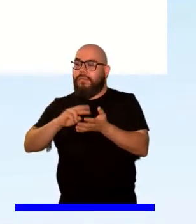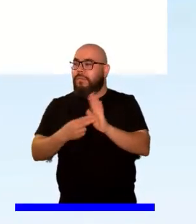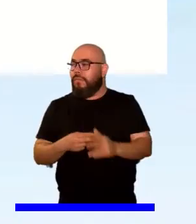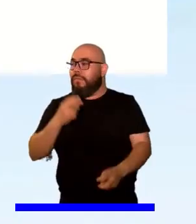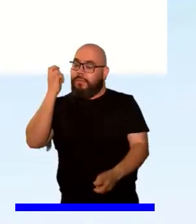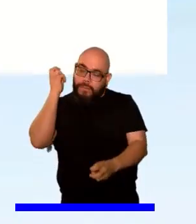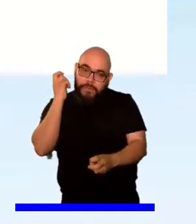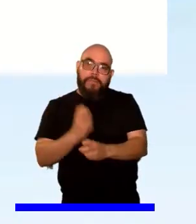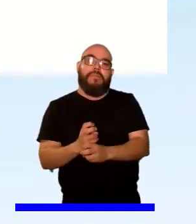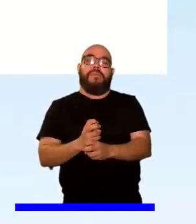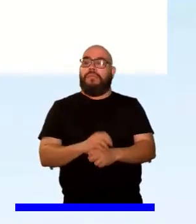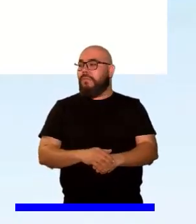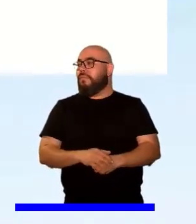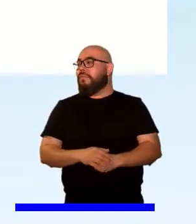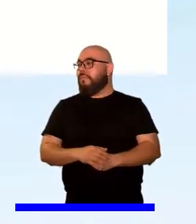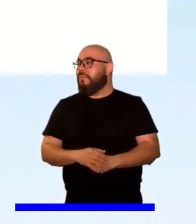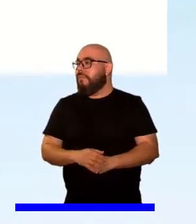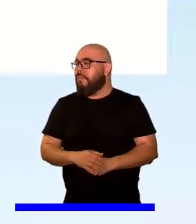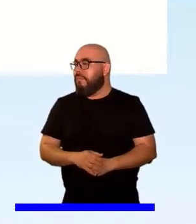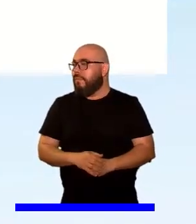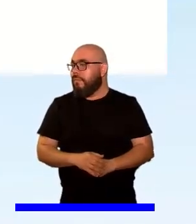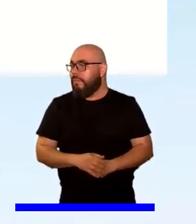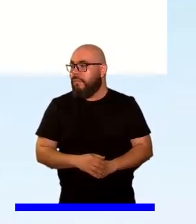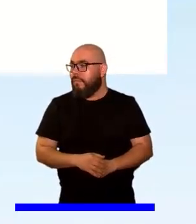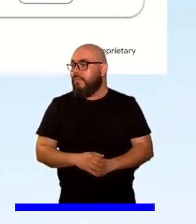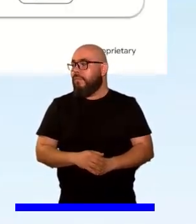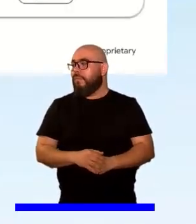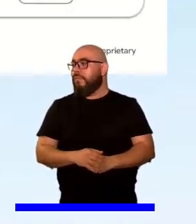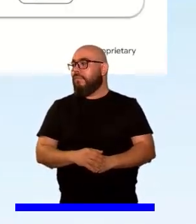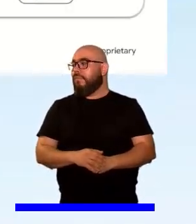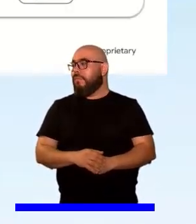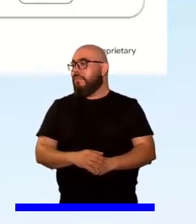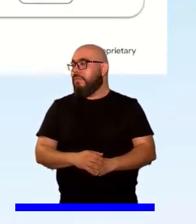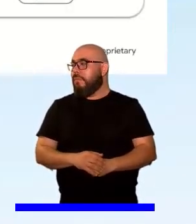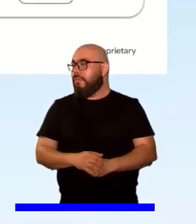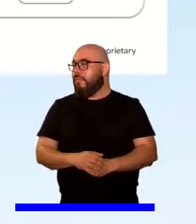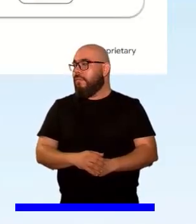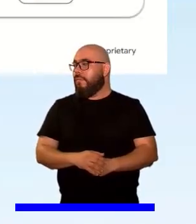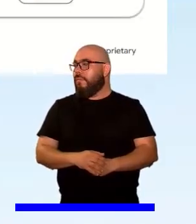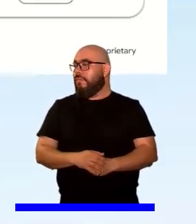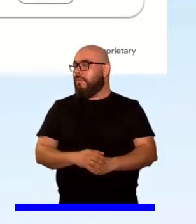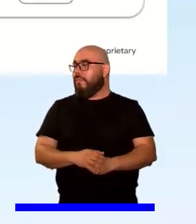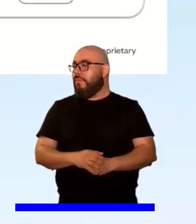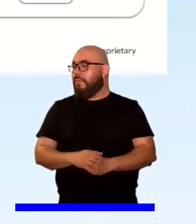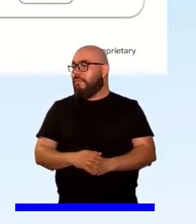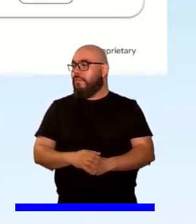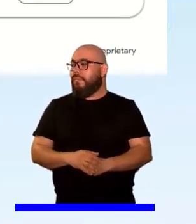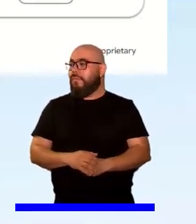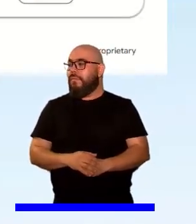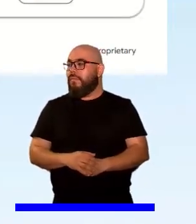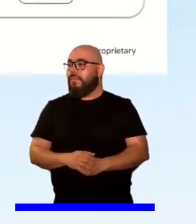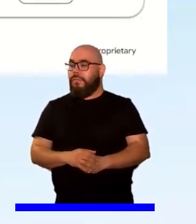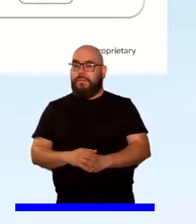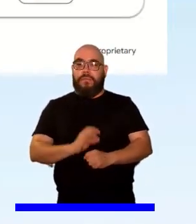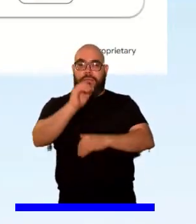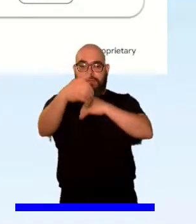poco complejo. Yo me salto esta parte. Porque para articularlos yo tengo que saber quién va a entrar a qué